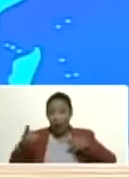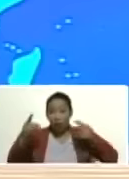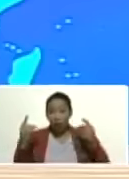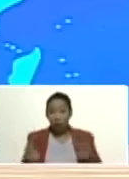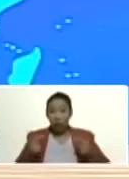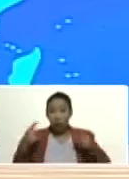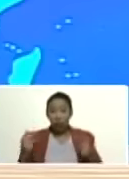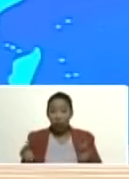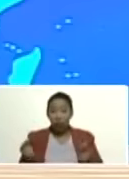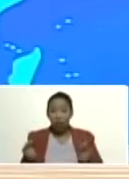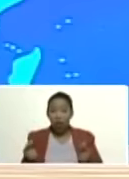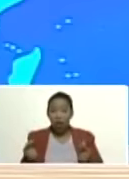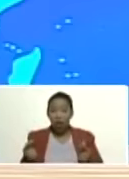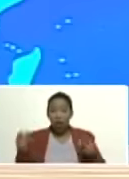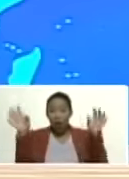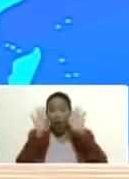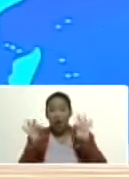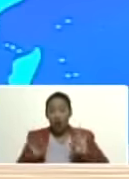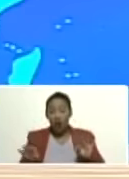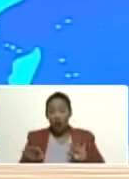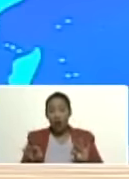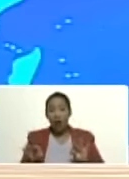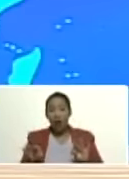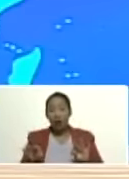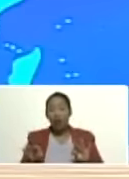de los buenos oficios.